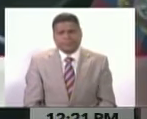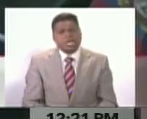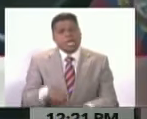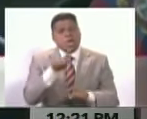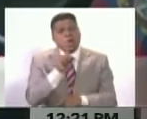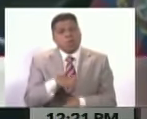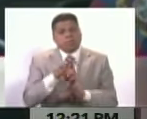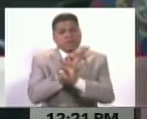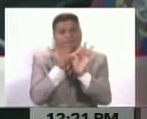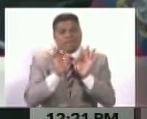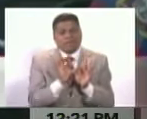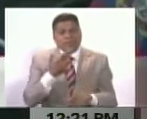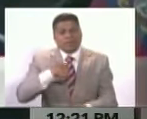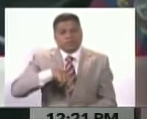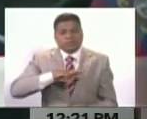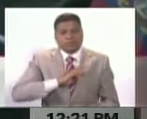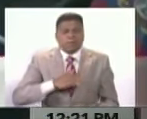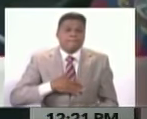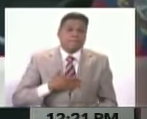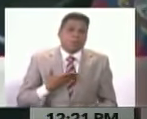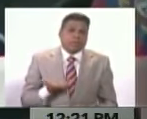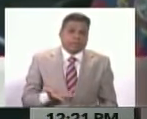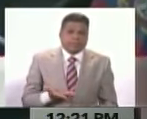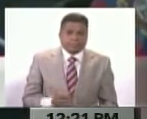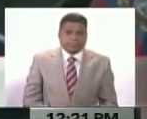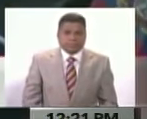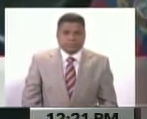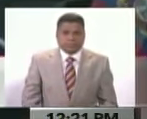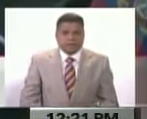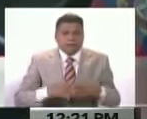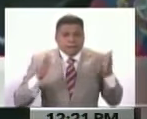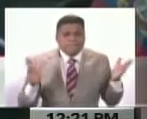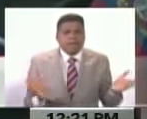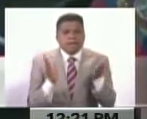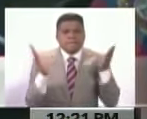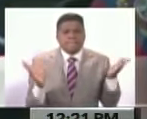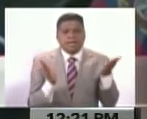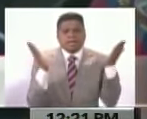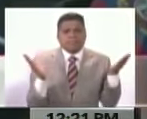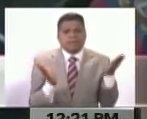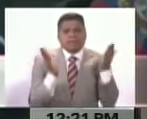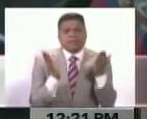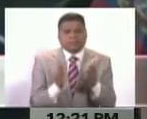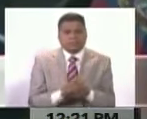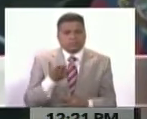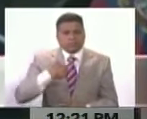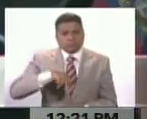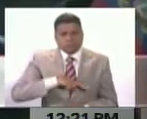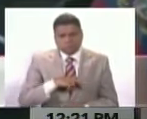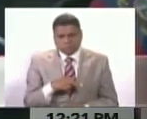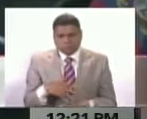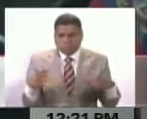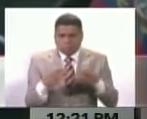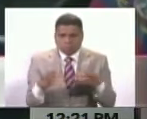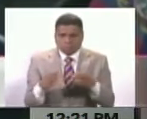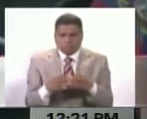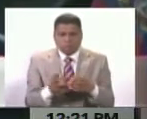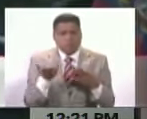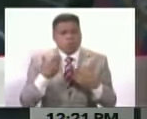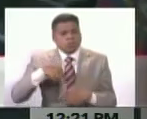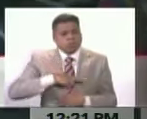cuales podemos darle más impulso a nuestro movimiento, muchos de nosotros concordamos de